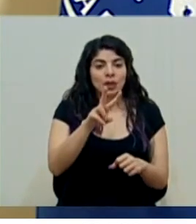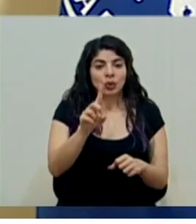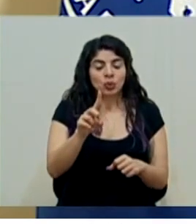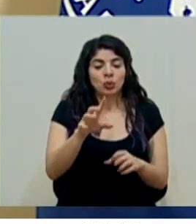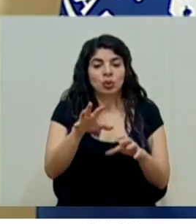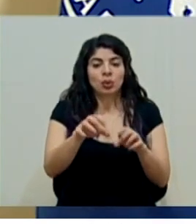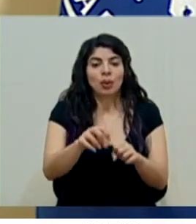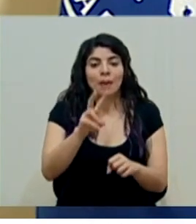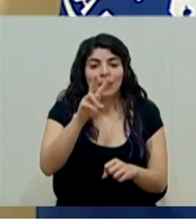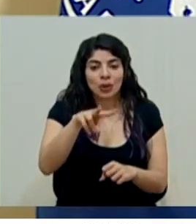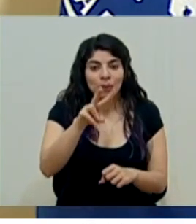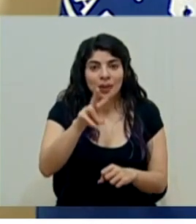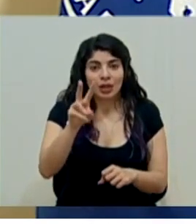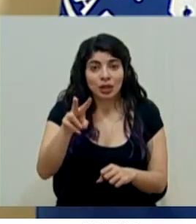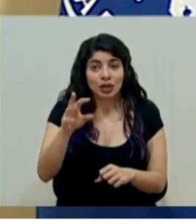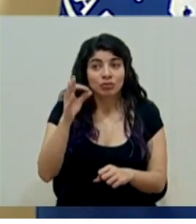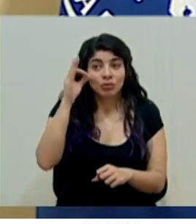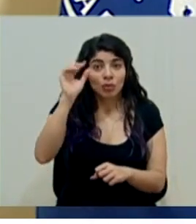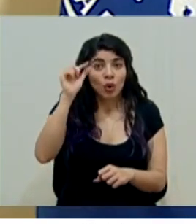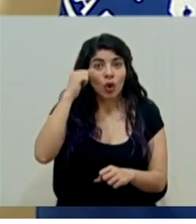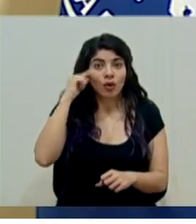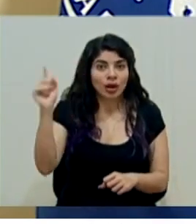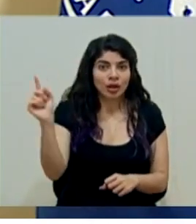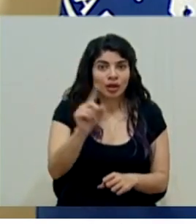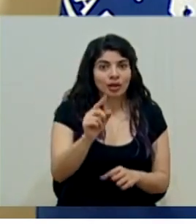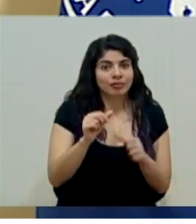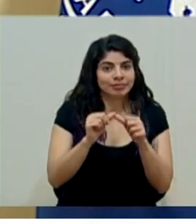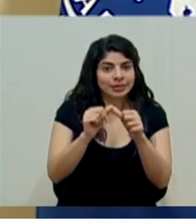22, corresponderá a la próxima administración